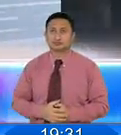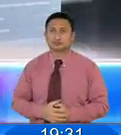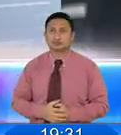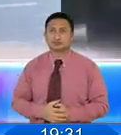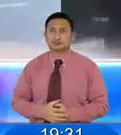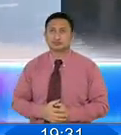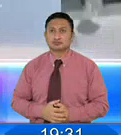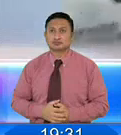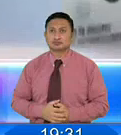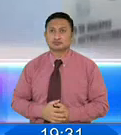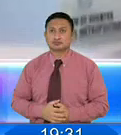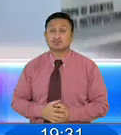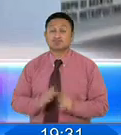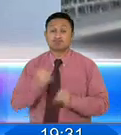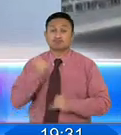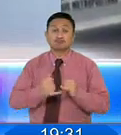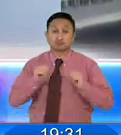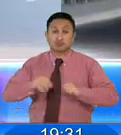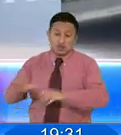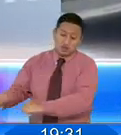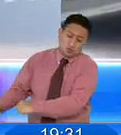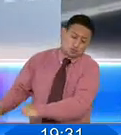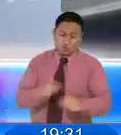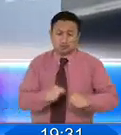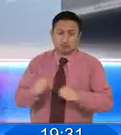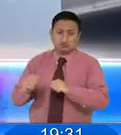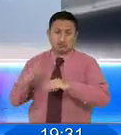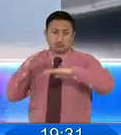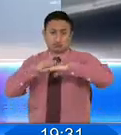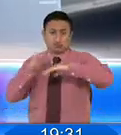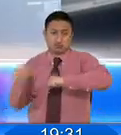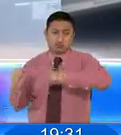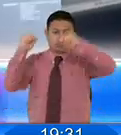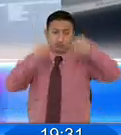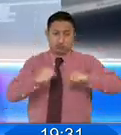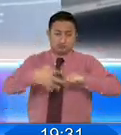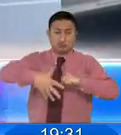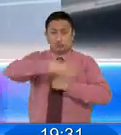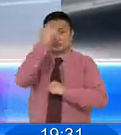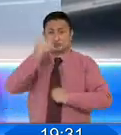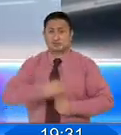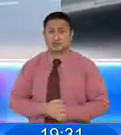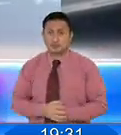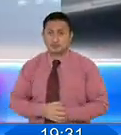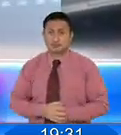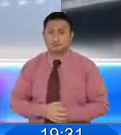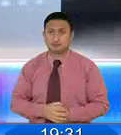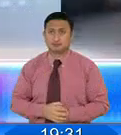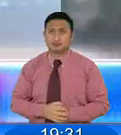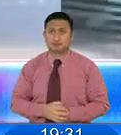Al final, lograron arrebatar el transporte y se retiraron del sitio.